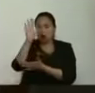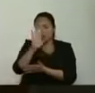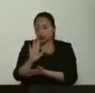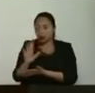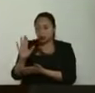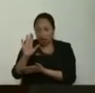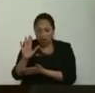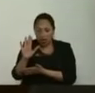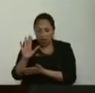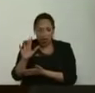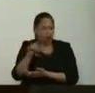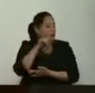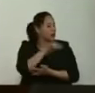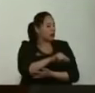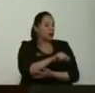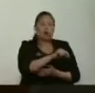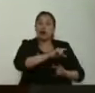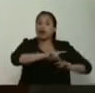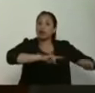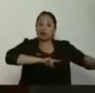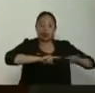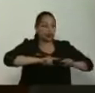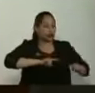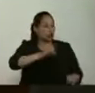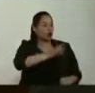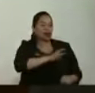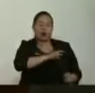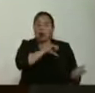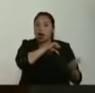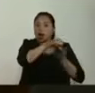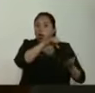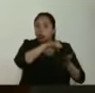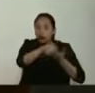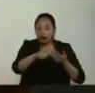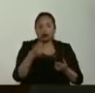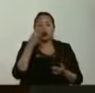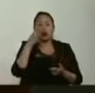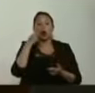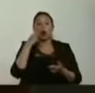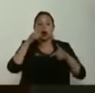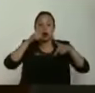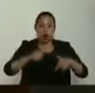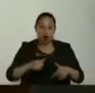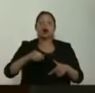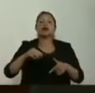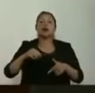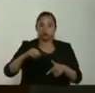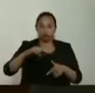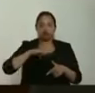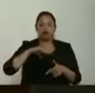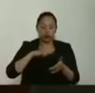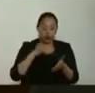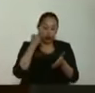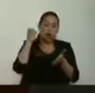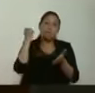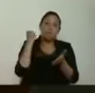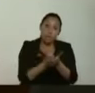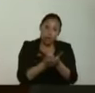fuentes: aportes de la nación, matrícula, estampilla. Quiero decirle a los estudiantes de la Universidad